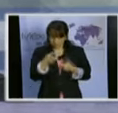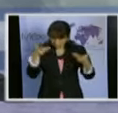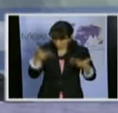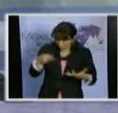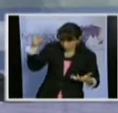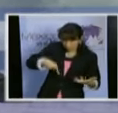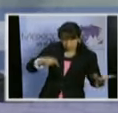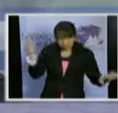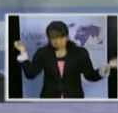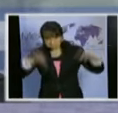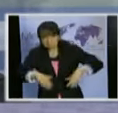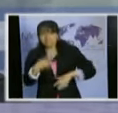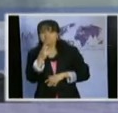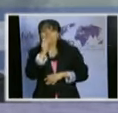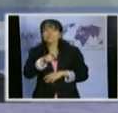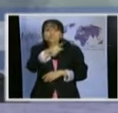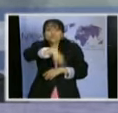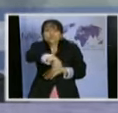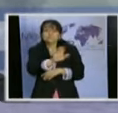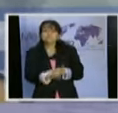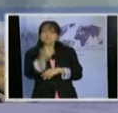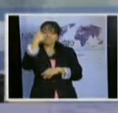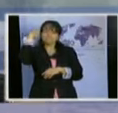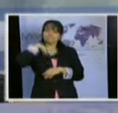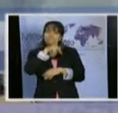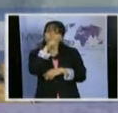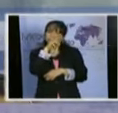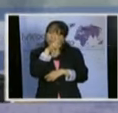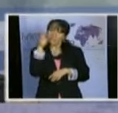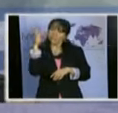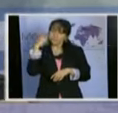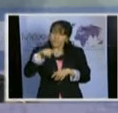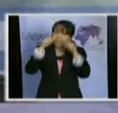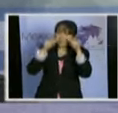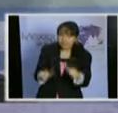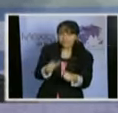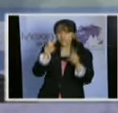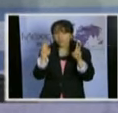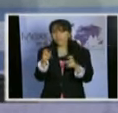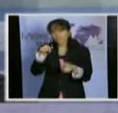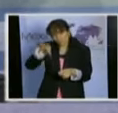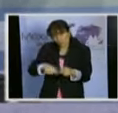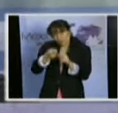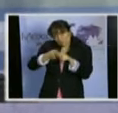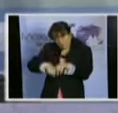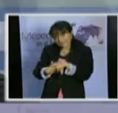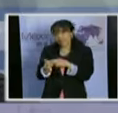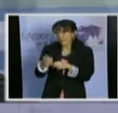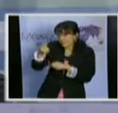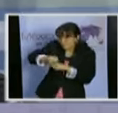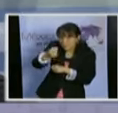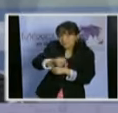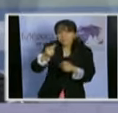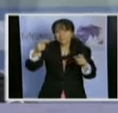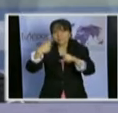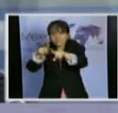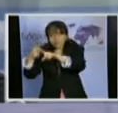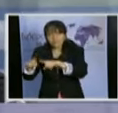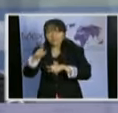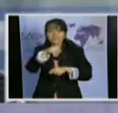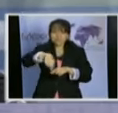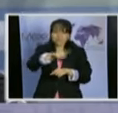de sociedad civil, y yo quisiera empezar por eso, saludando a las organizaciones, a los estudiantes, pero sobre todo esta preocupación